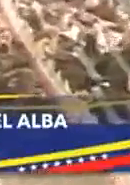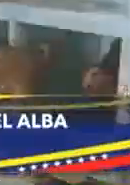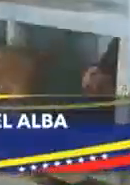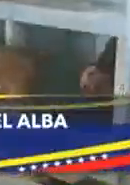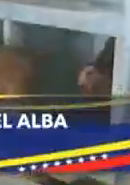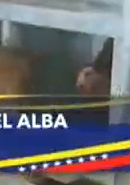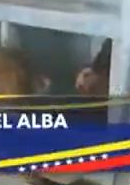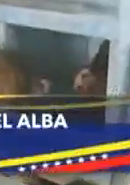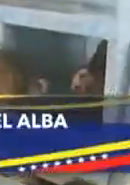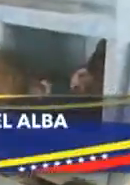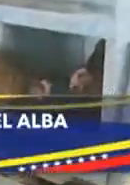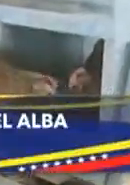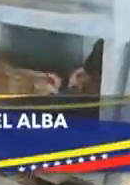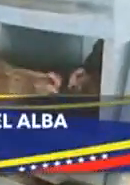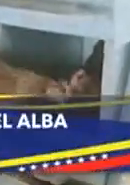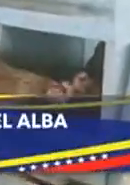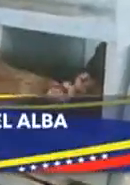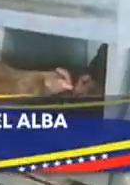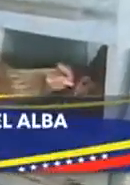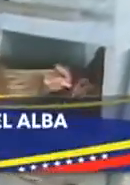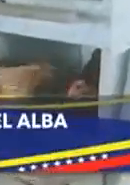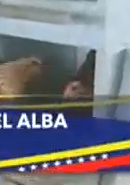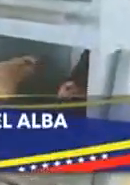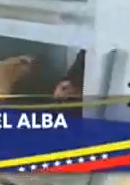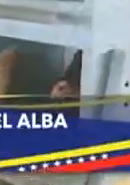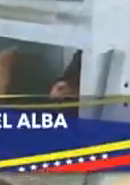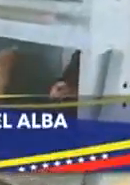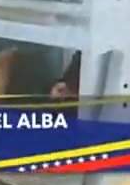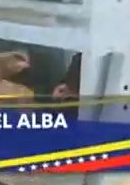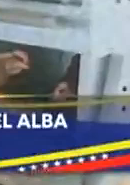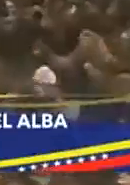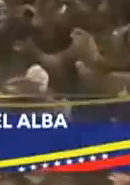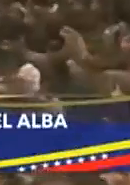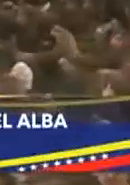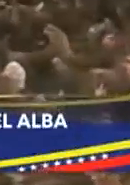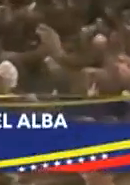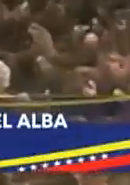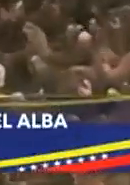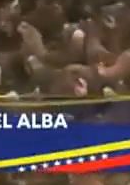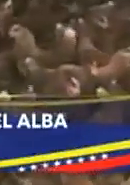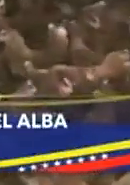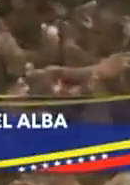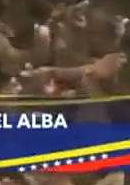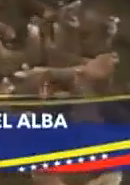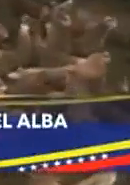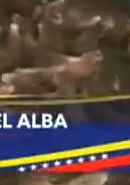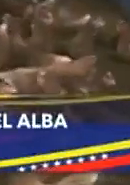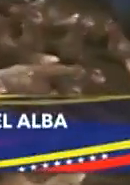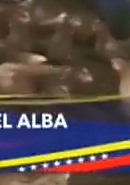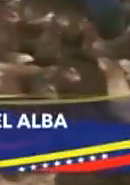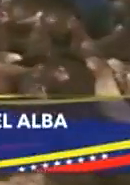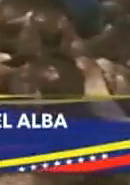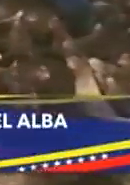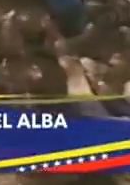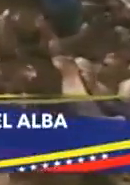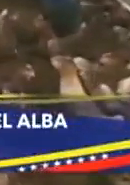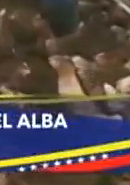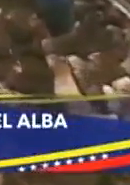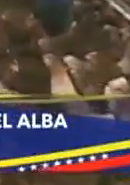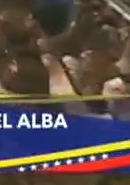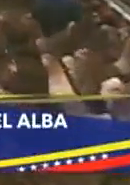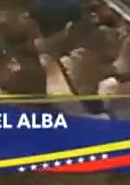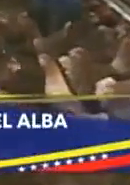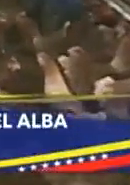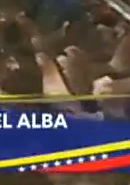de engorde. Y luego el cuarto componente son las gallinas ponedoras de huevos para el consumo. Es decir, complejo